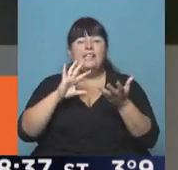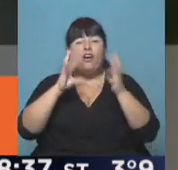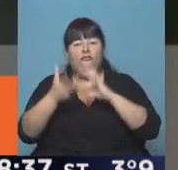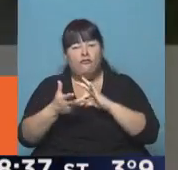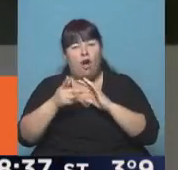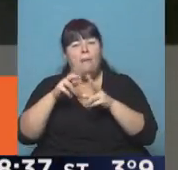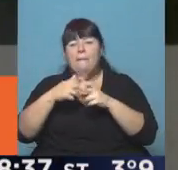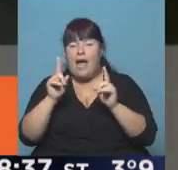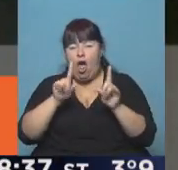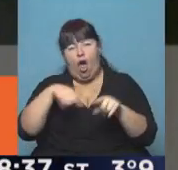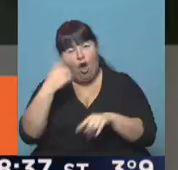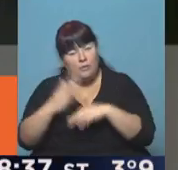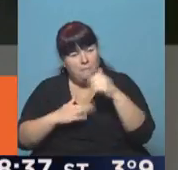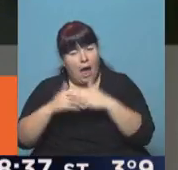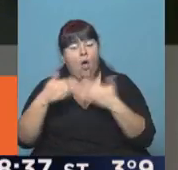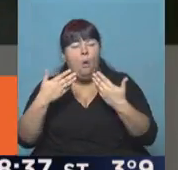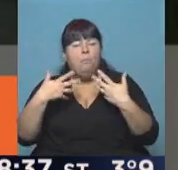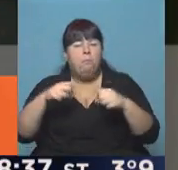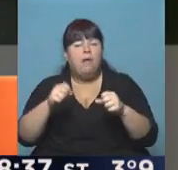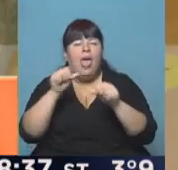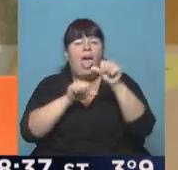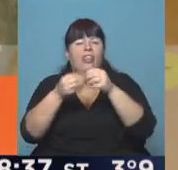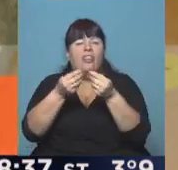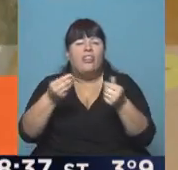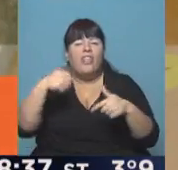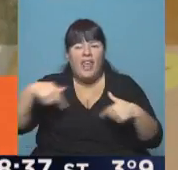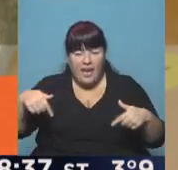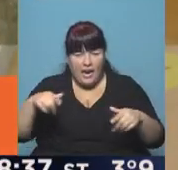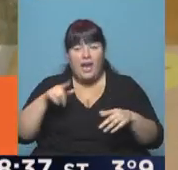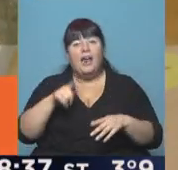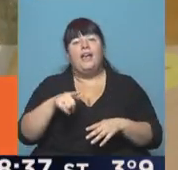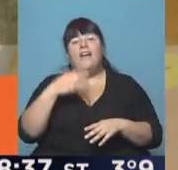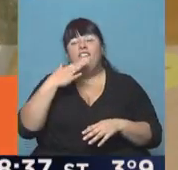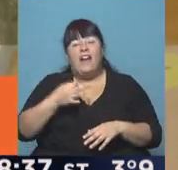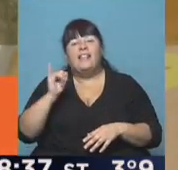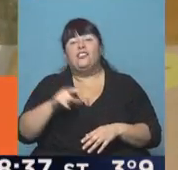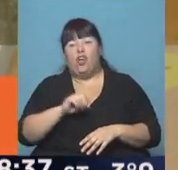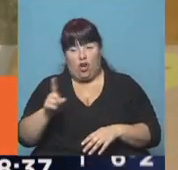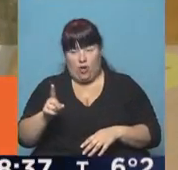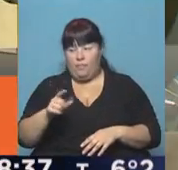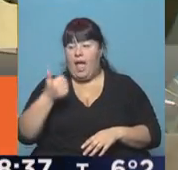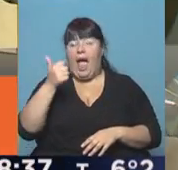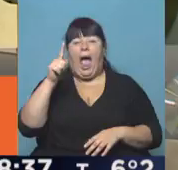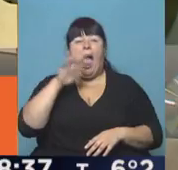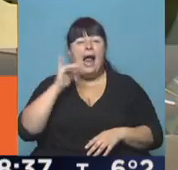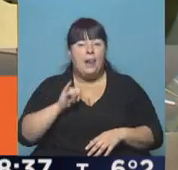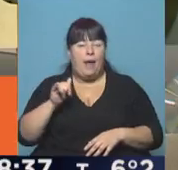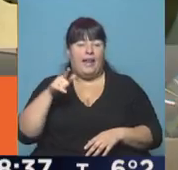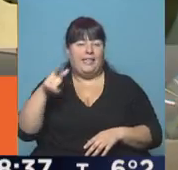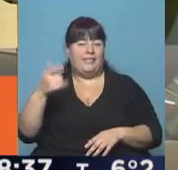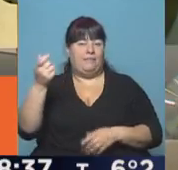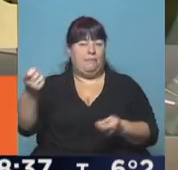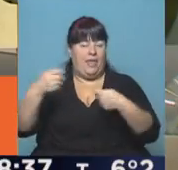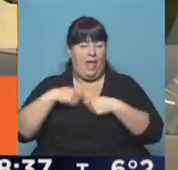no mecánicos determinar la composición de las mismas y su veracidad diego álvarez que se neumáticos de eventos que nos